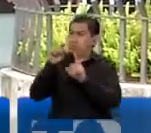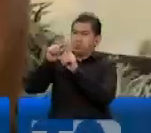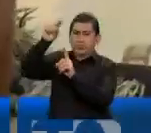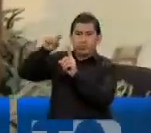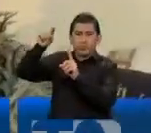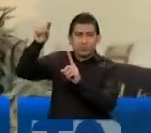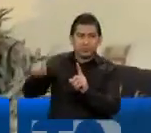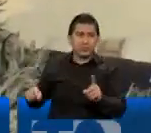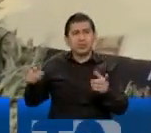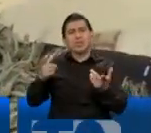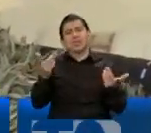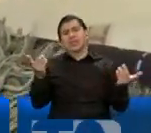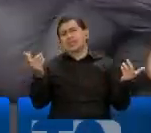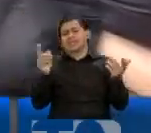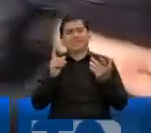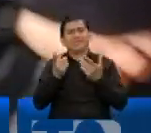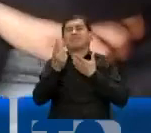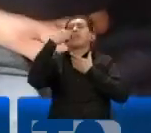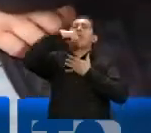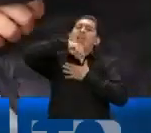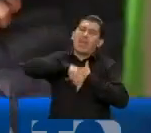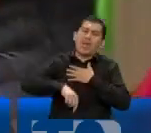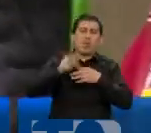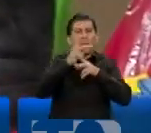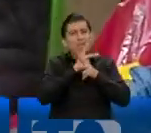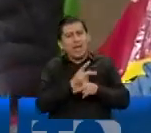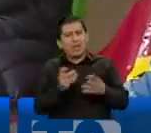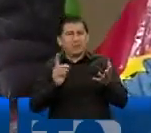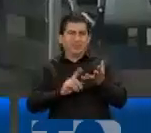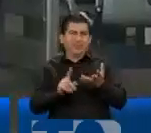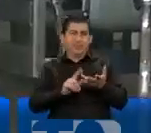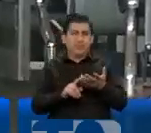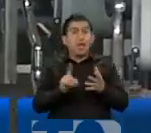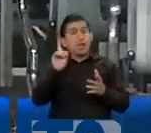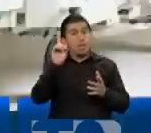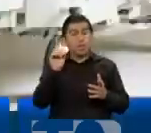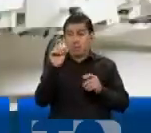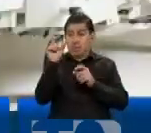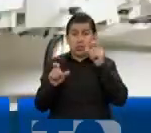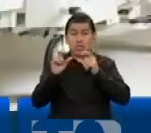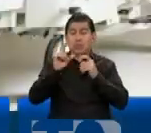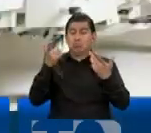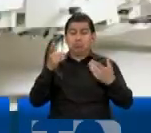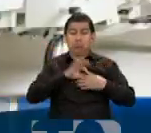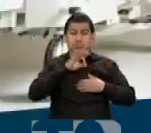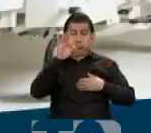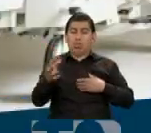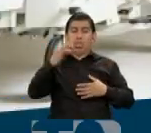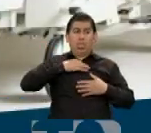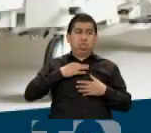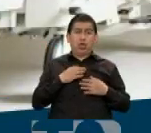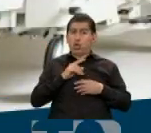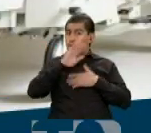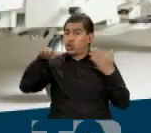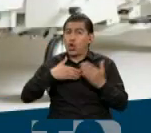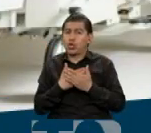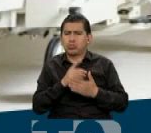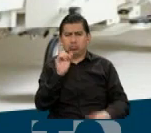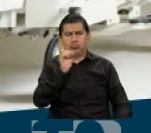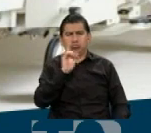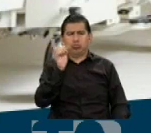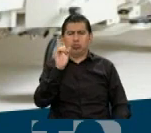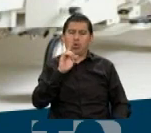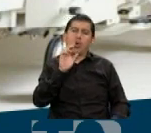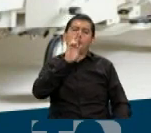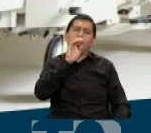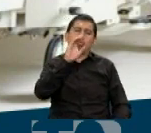mayor parte de personas que se contagia con COVID-19 no requiere hospitalización, un 20% sí lo necesita, y de